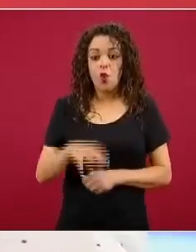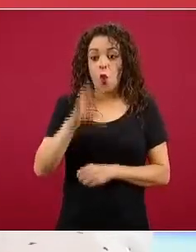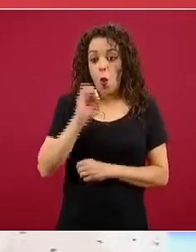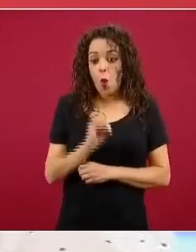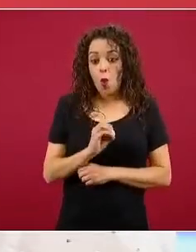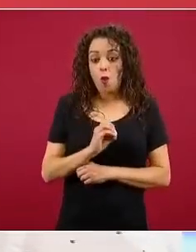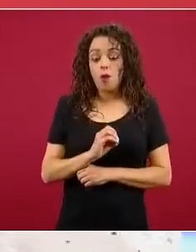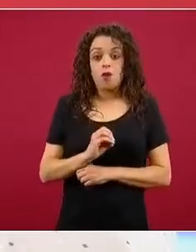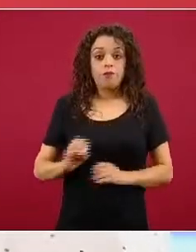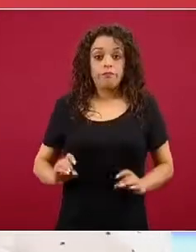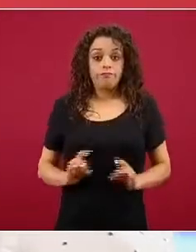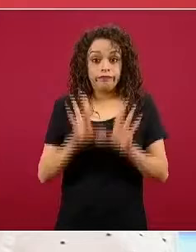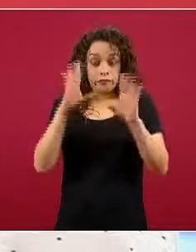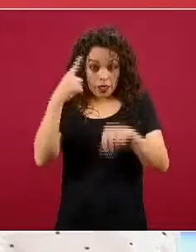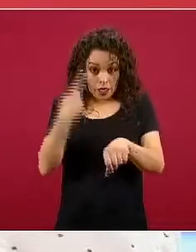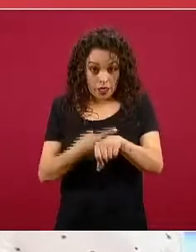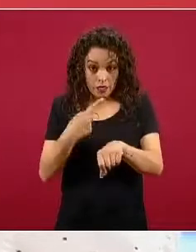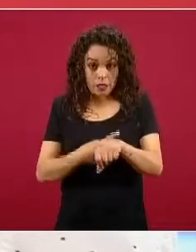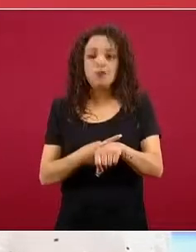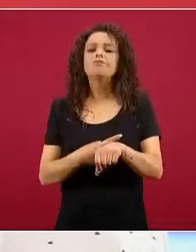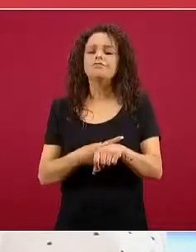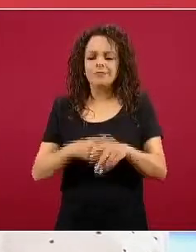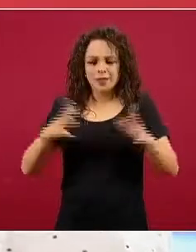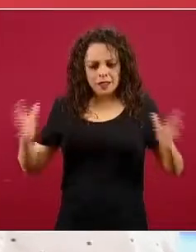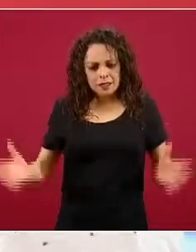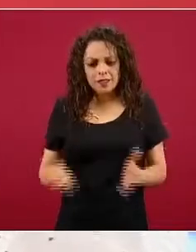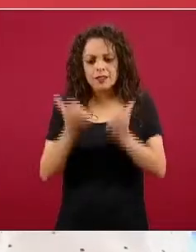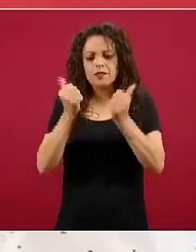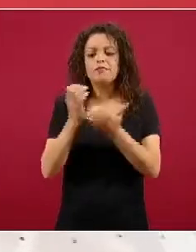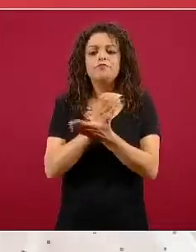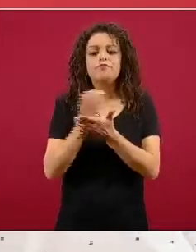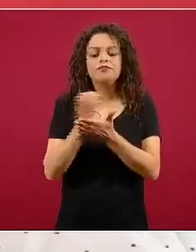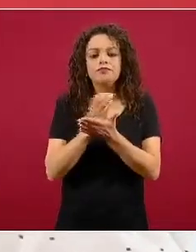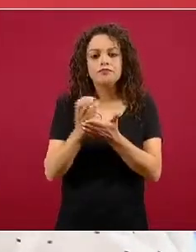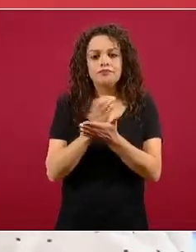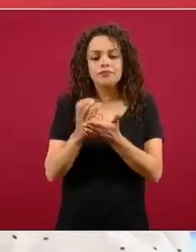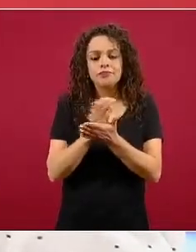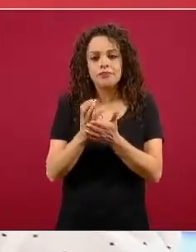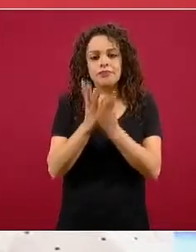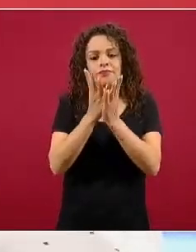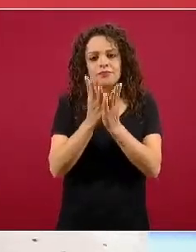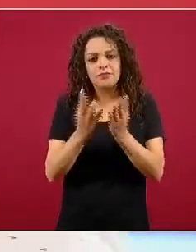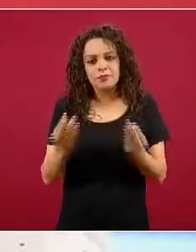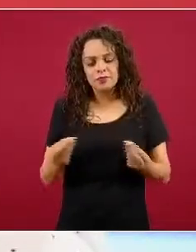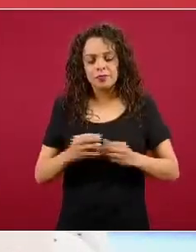una vez que lo hemos perdido y que estamos viviendo con alguna